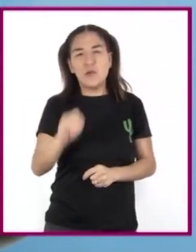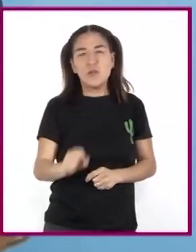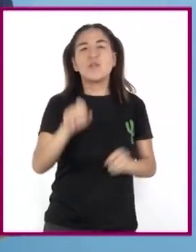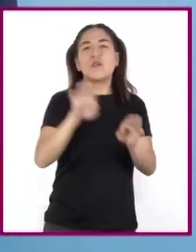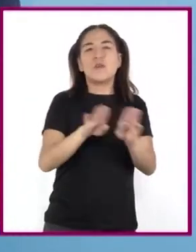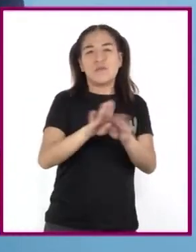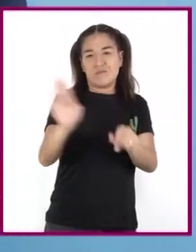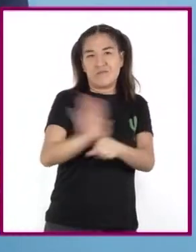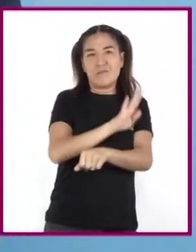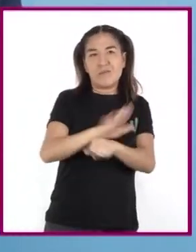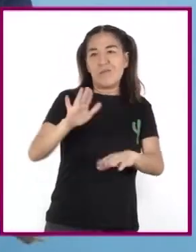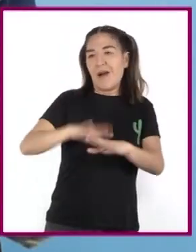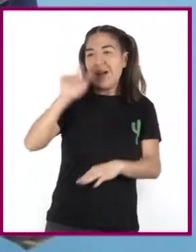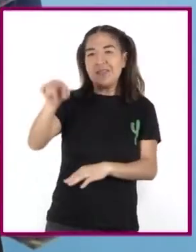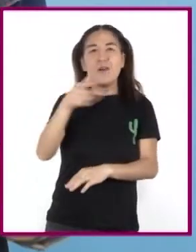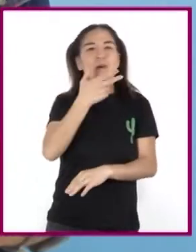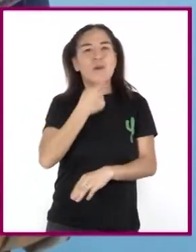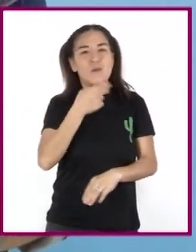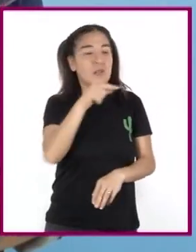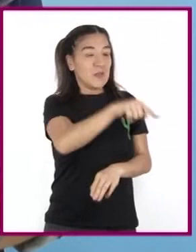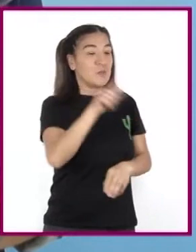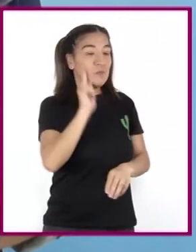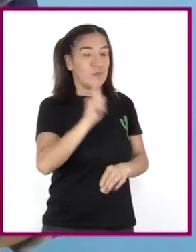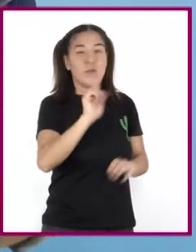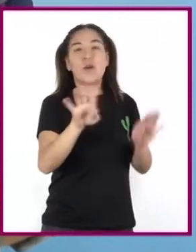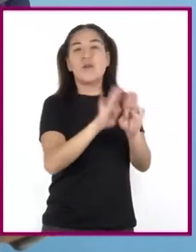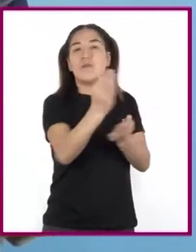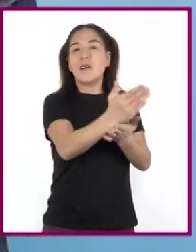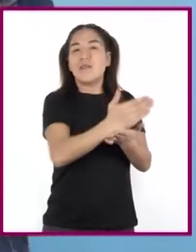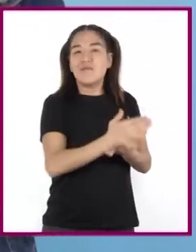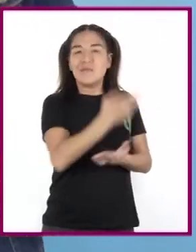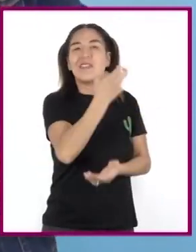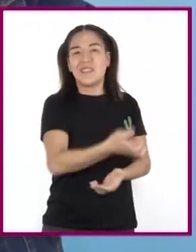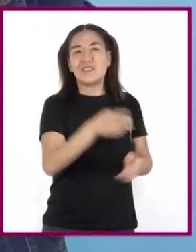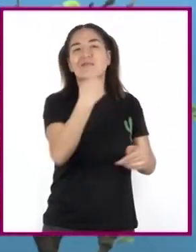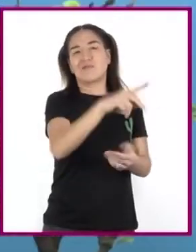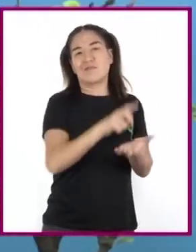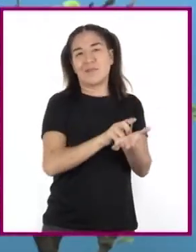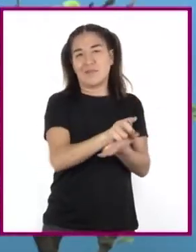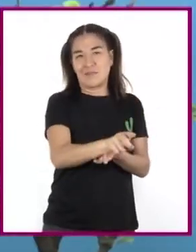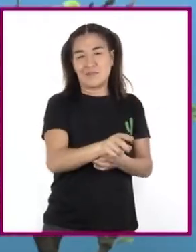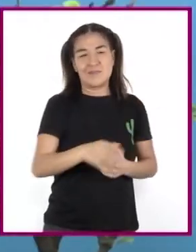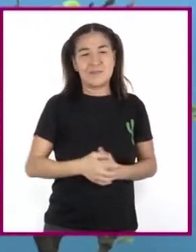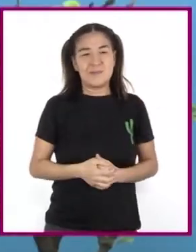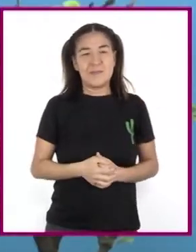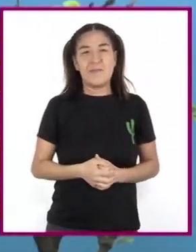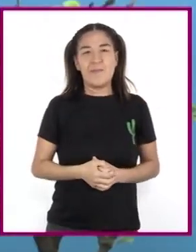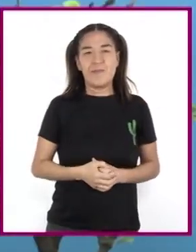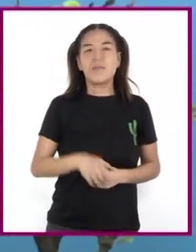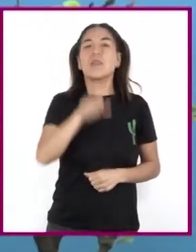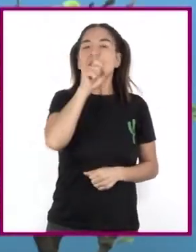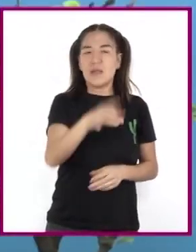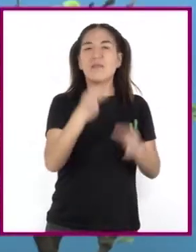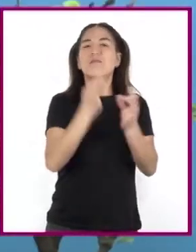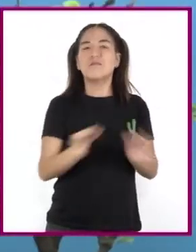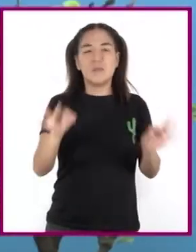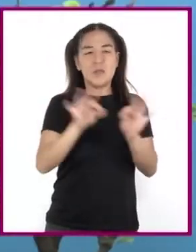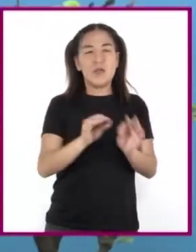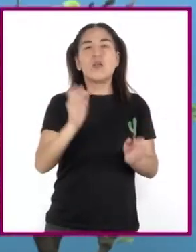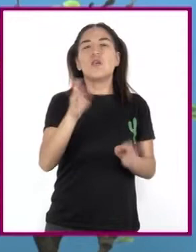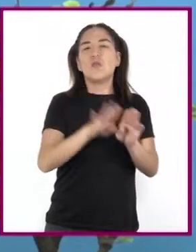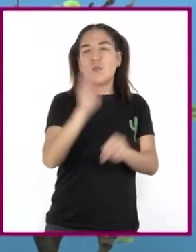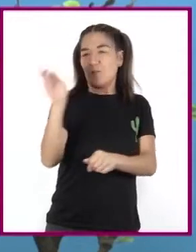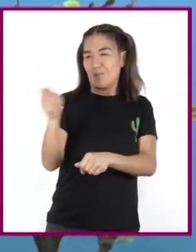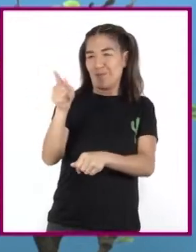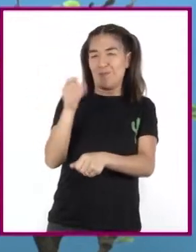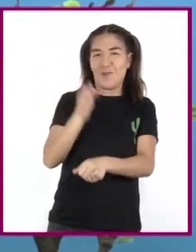los hombres y limitar a las mujeres en el ejercicio de sus derechos. Es importante reflexionar lo que